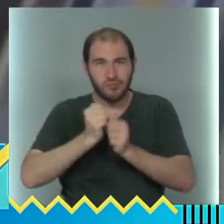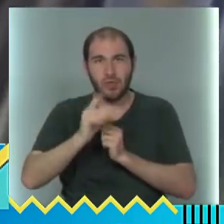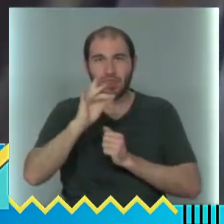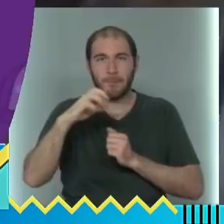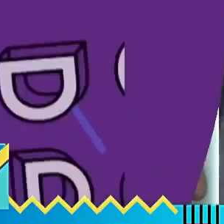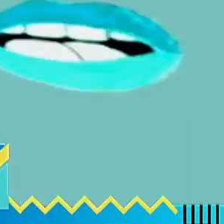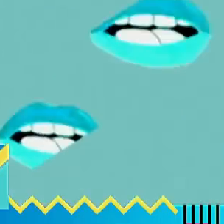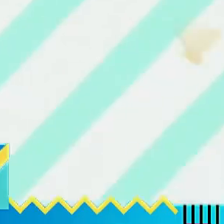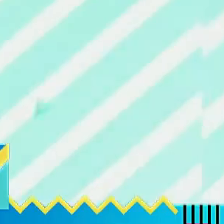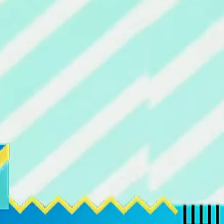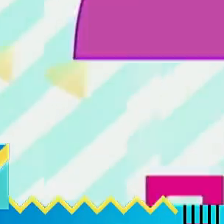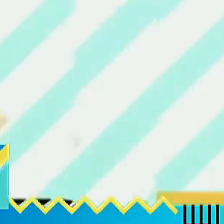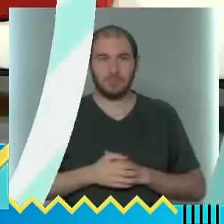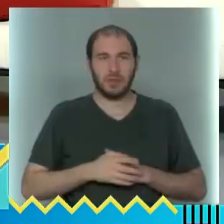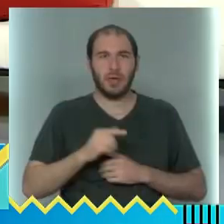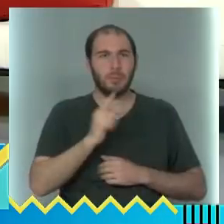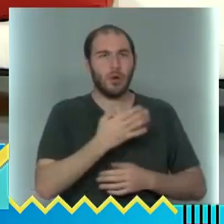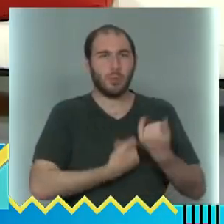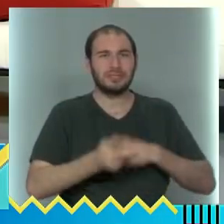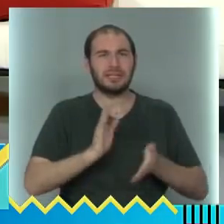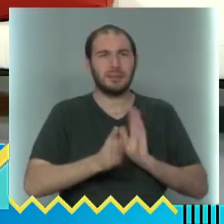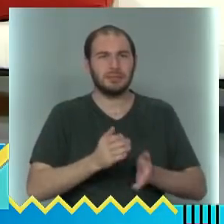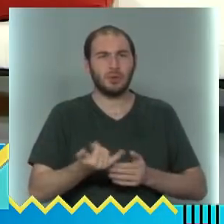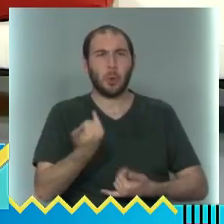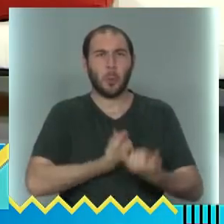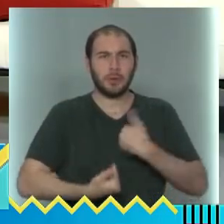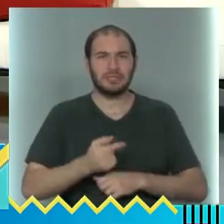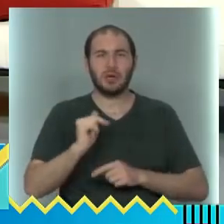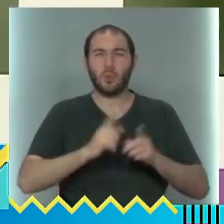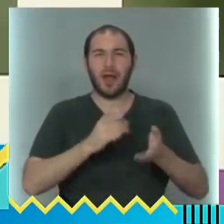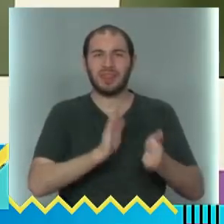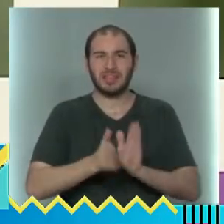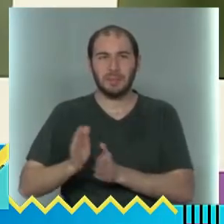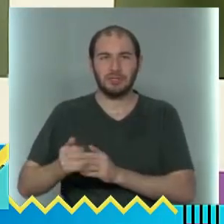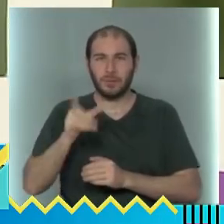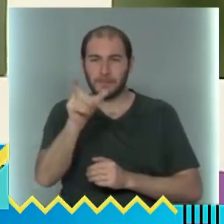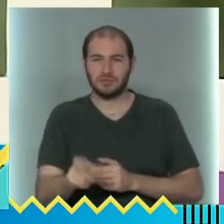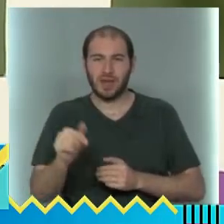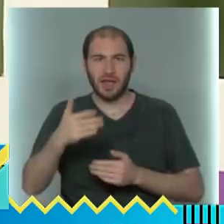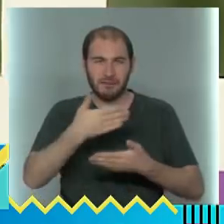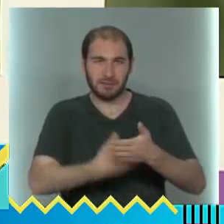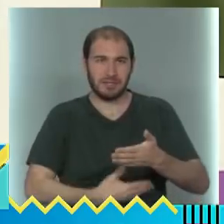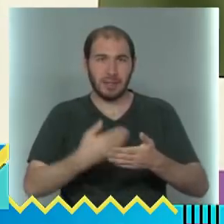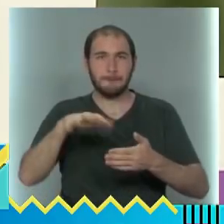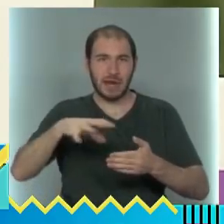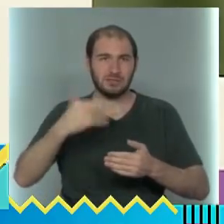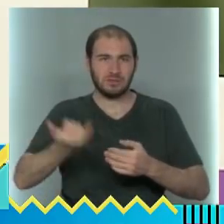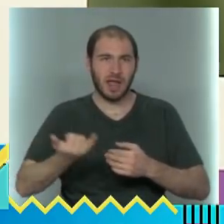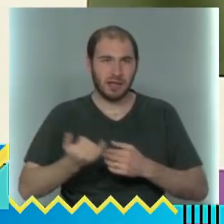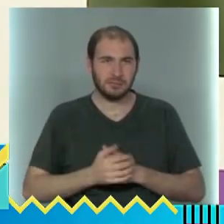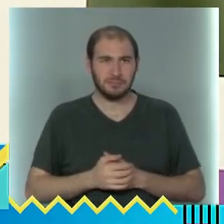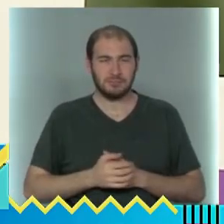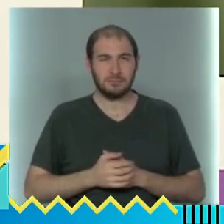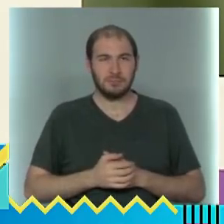dopamina. Bien, bien. Mencionaste un poco los tratamientos. Cuéntenos acerca de cuáles son los tratamientos de esa persona que es diagnosticada con Parkinson y dice,